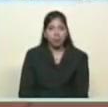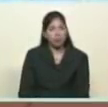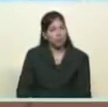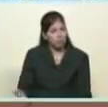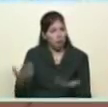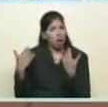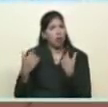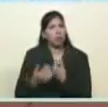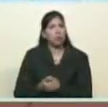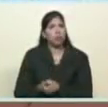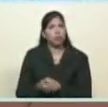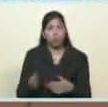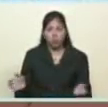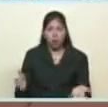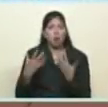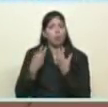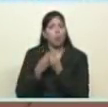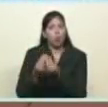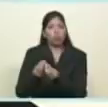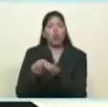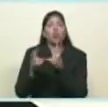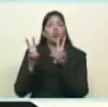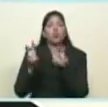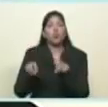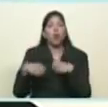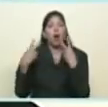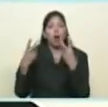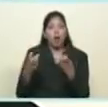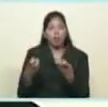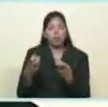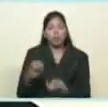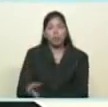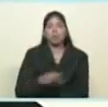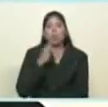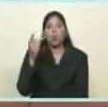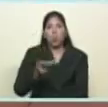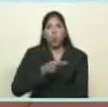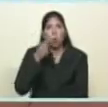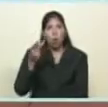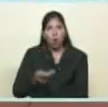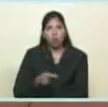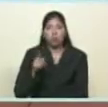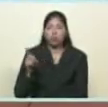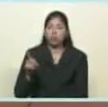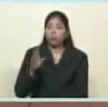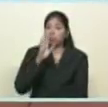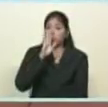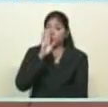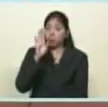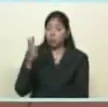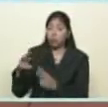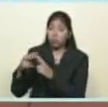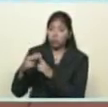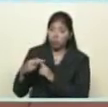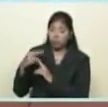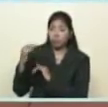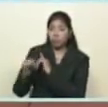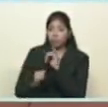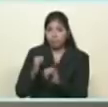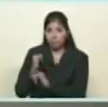Vamos entonces a una nueva política en el campo financiero internacional.